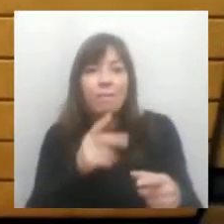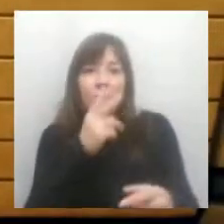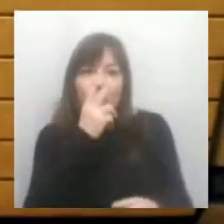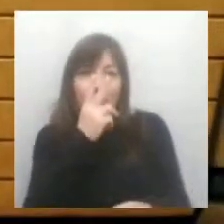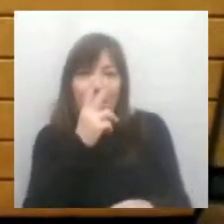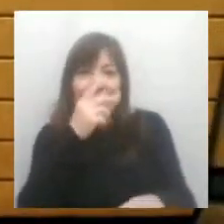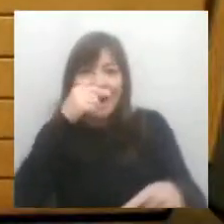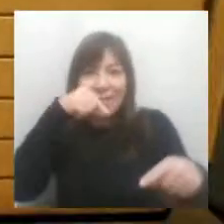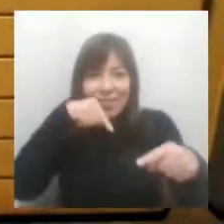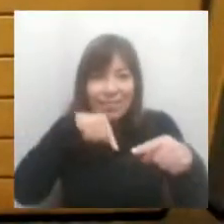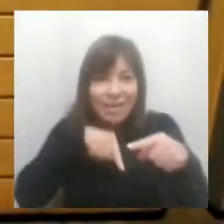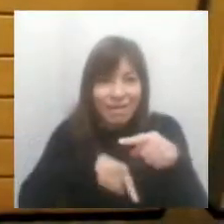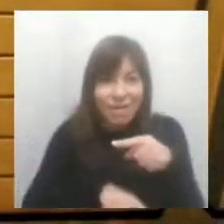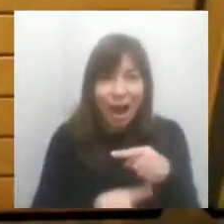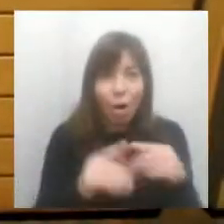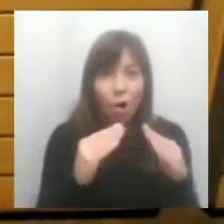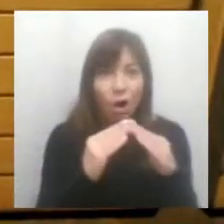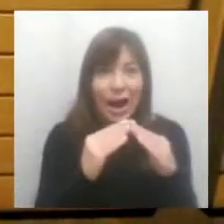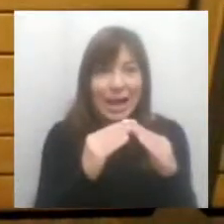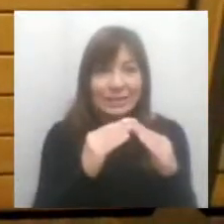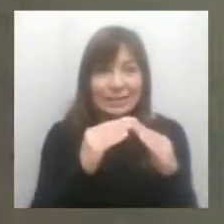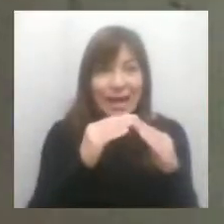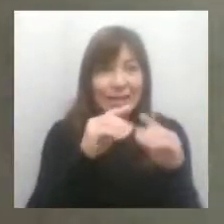Casa Sísmica.